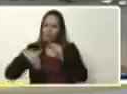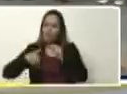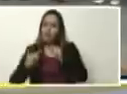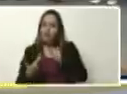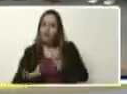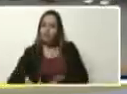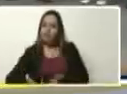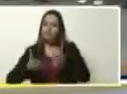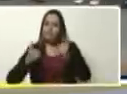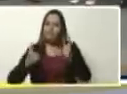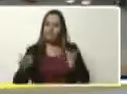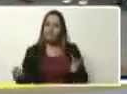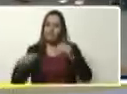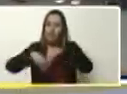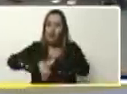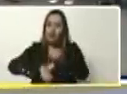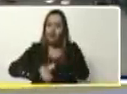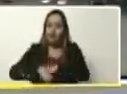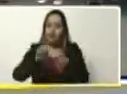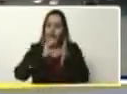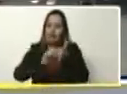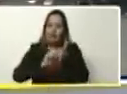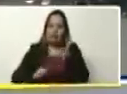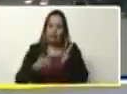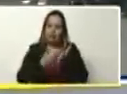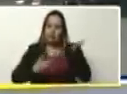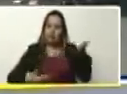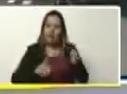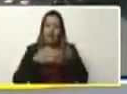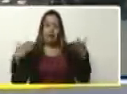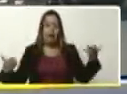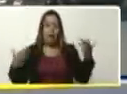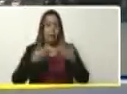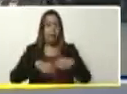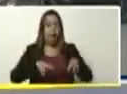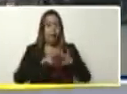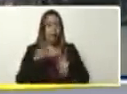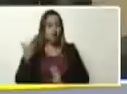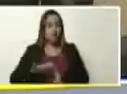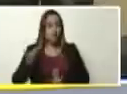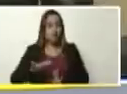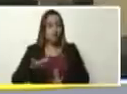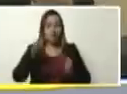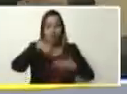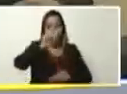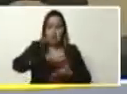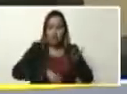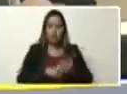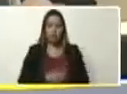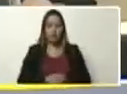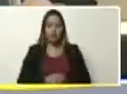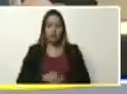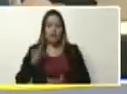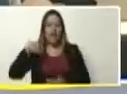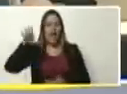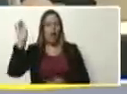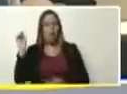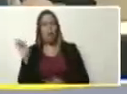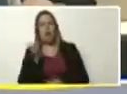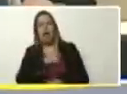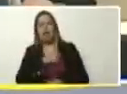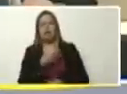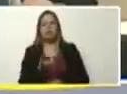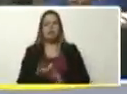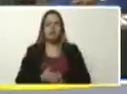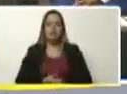podido entendernos. Hemos redactado un documento de gran valor y lo hemos firmado. ¡Naguará!